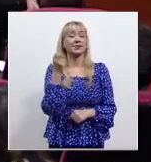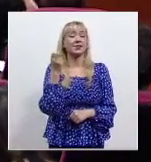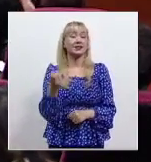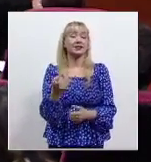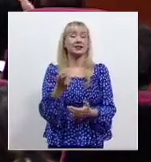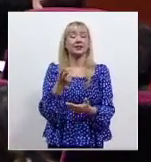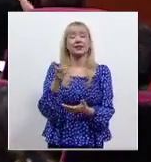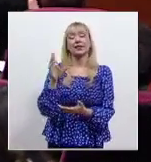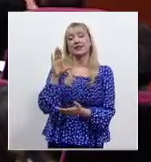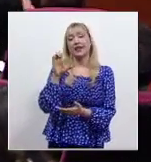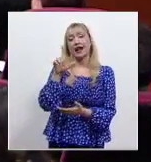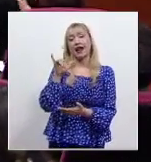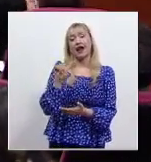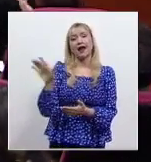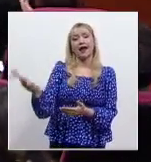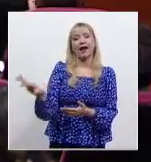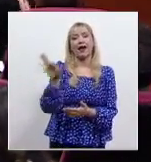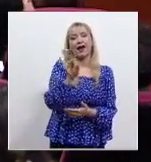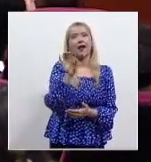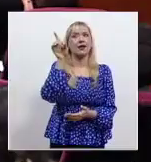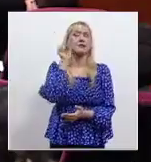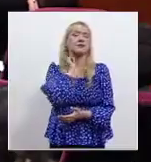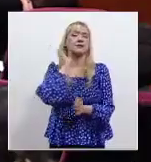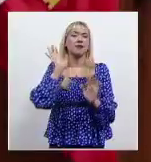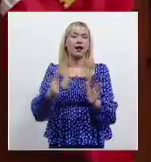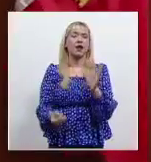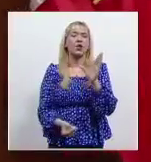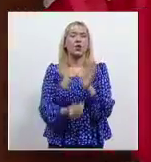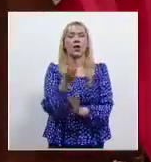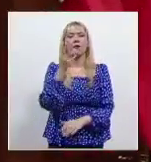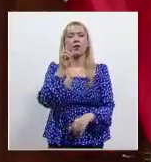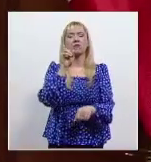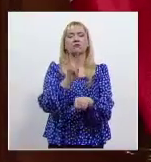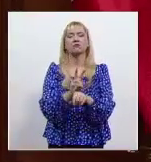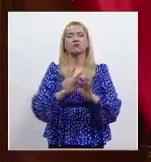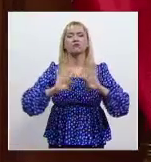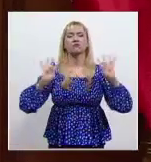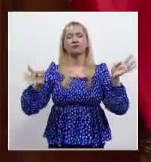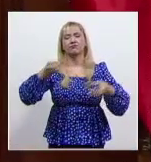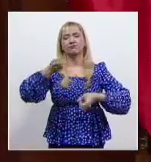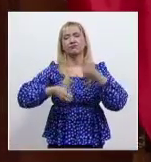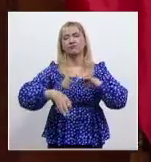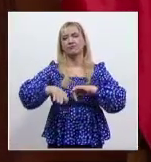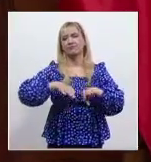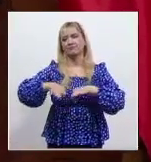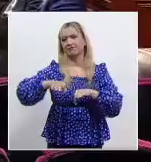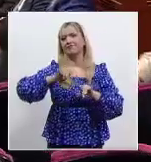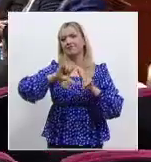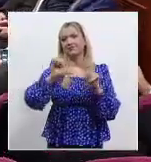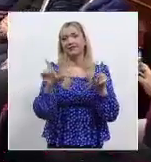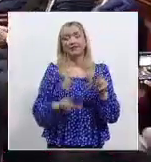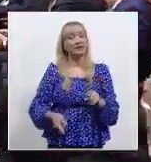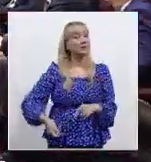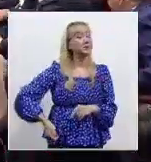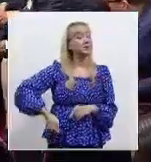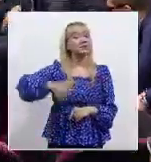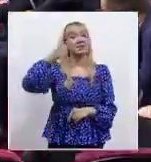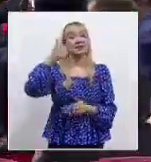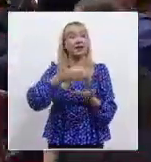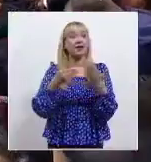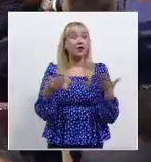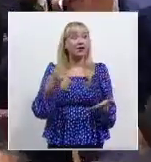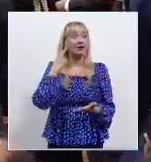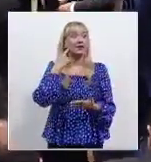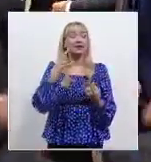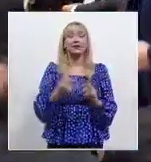Celia Maya García fue designada por el Senado como consejera de la Judicatura Federal. Es la primera vez en la historia del